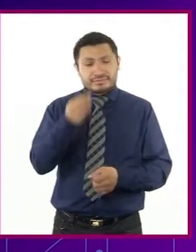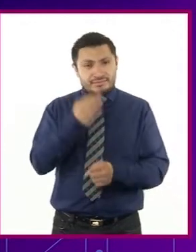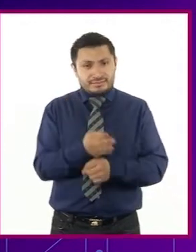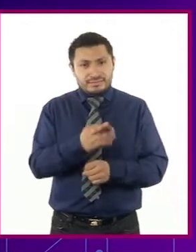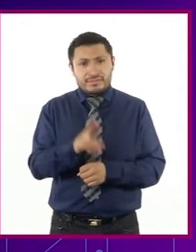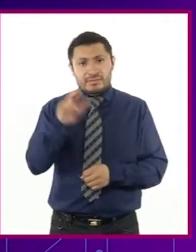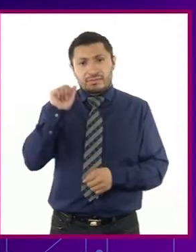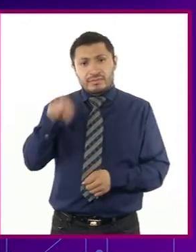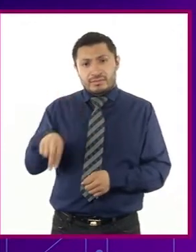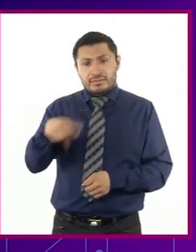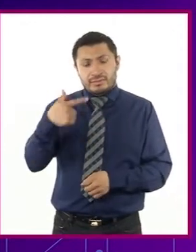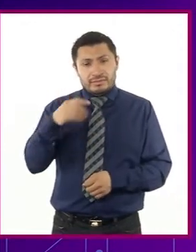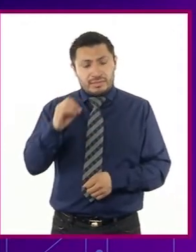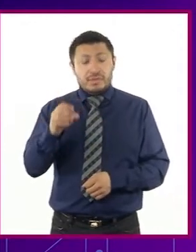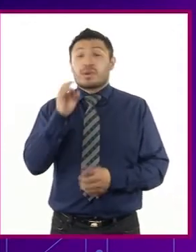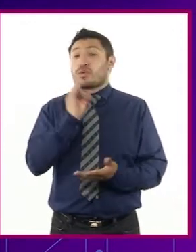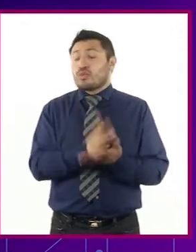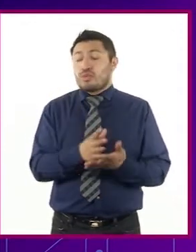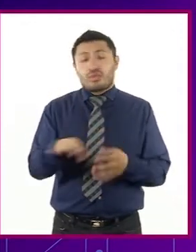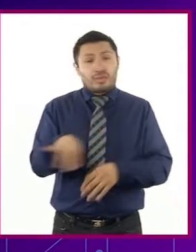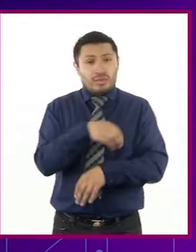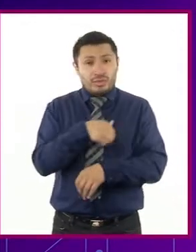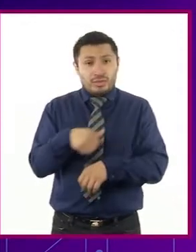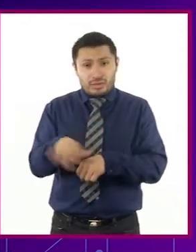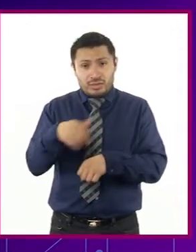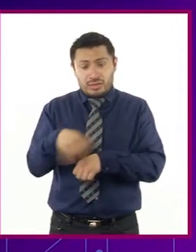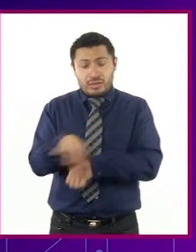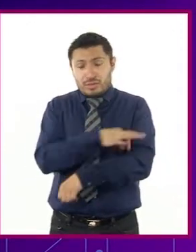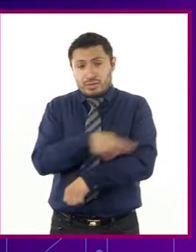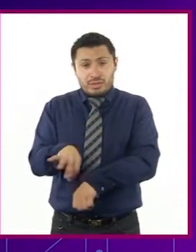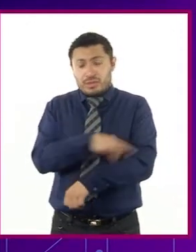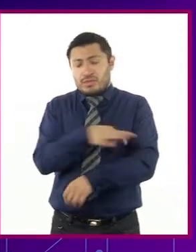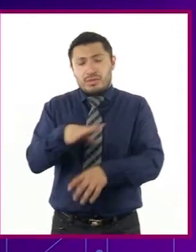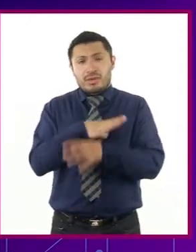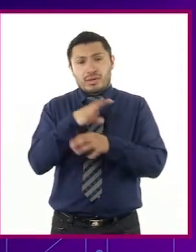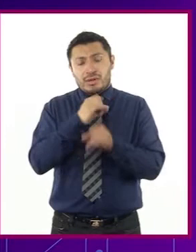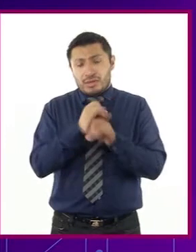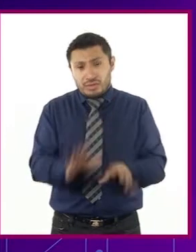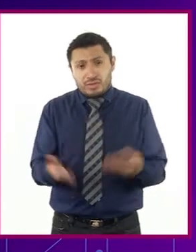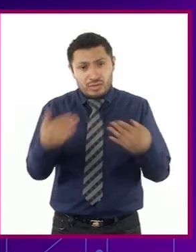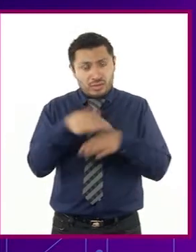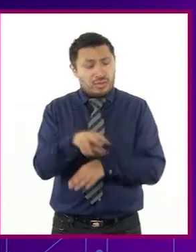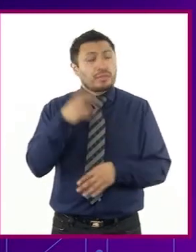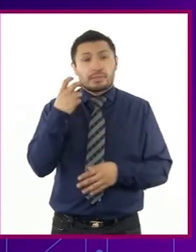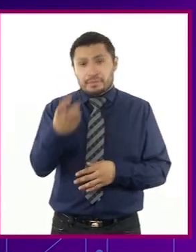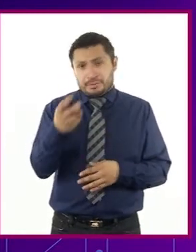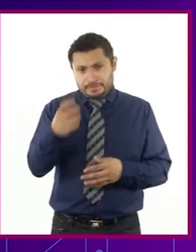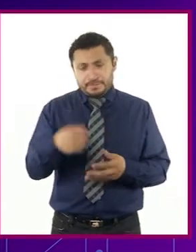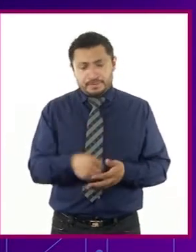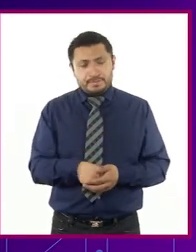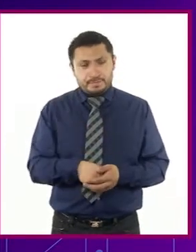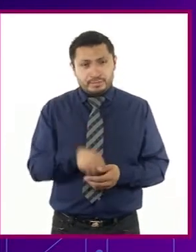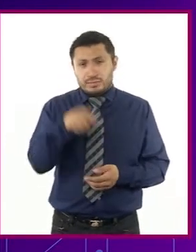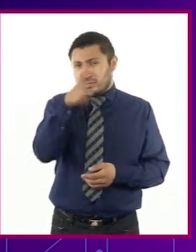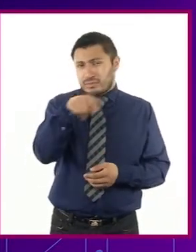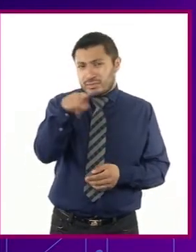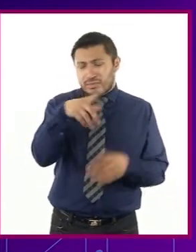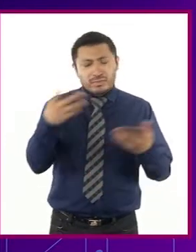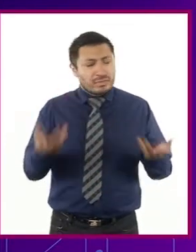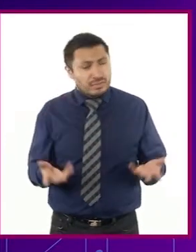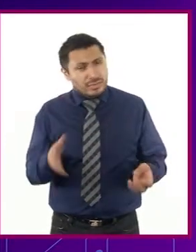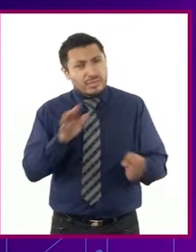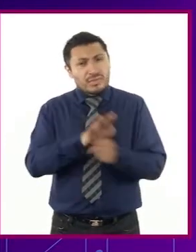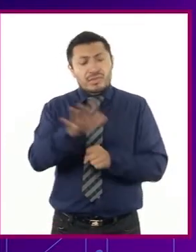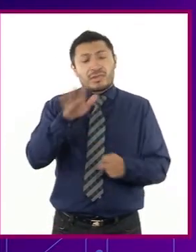rango, pues es la única medida que nos otorga información sobre la dispersión de los datos. Ustedes allá en casa,